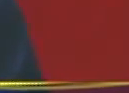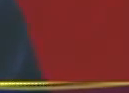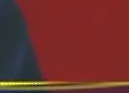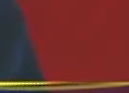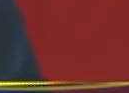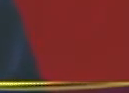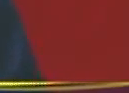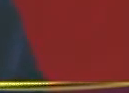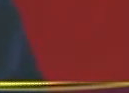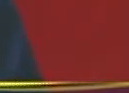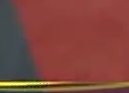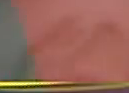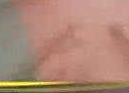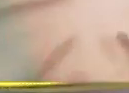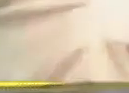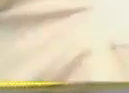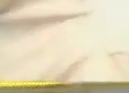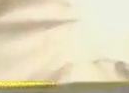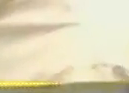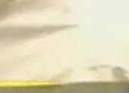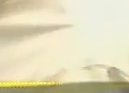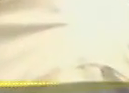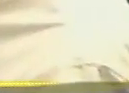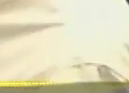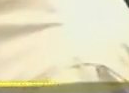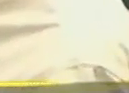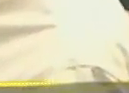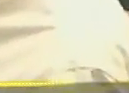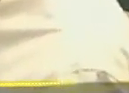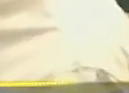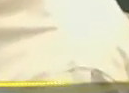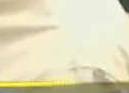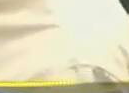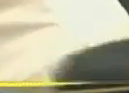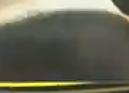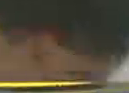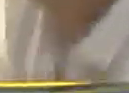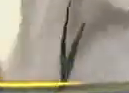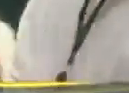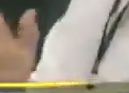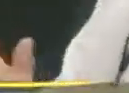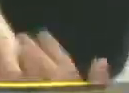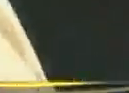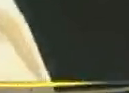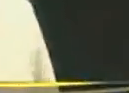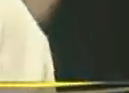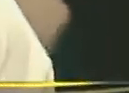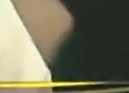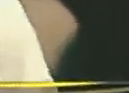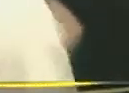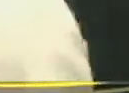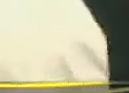Nicolás Maduro Moro, presidente de la República Bolivariana de Venezuela.